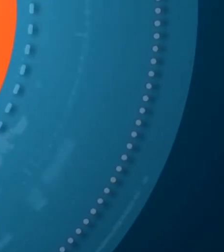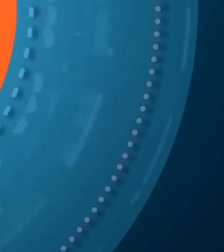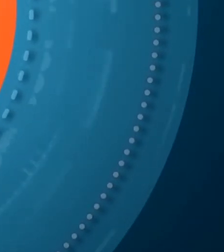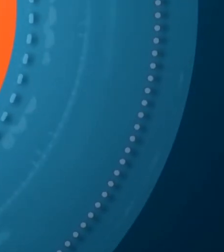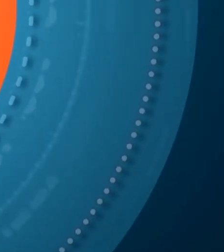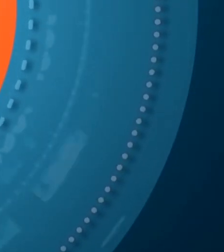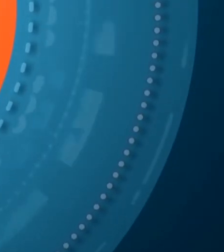¡Gracias! ¡Gracias!